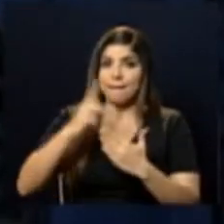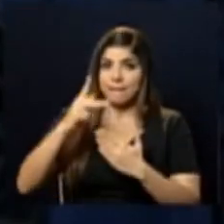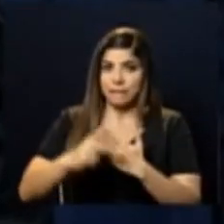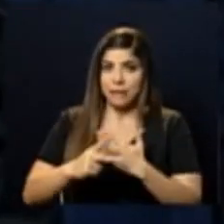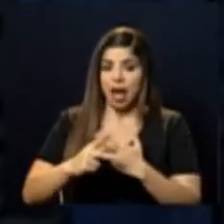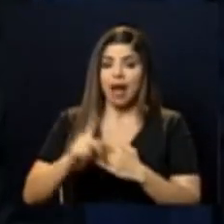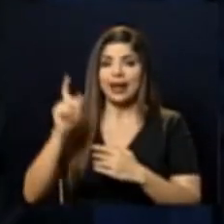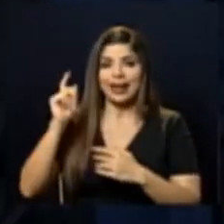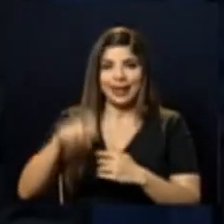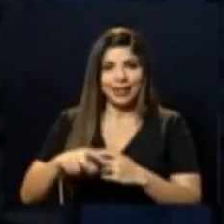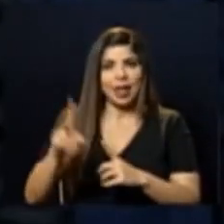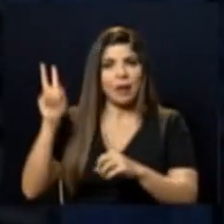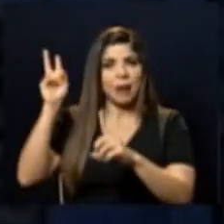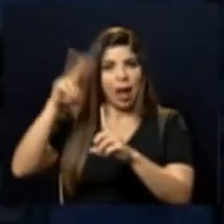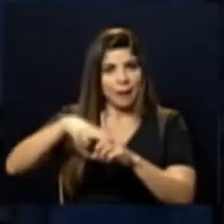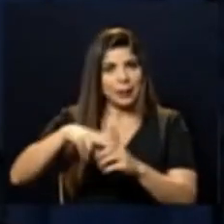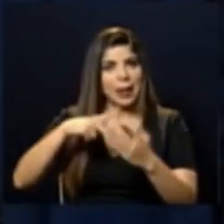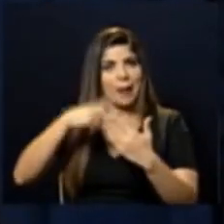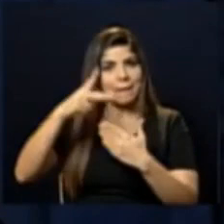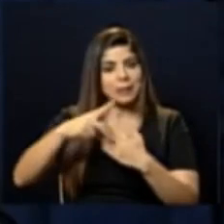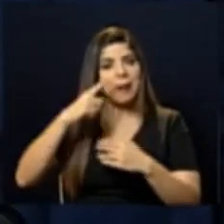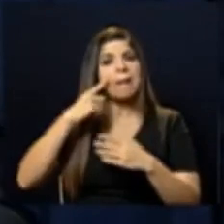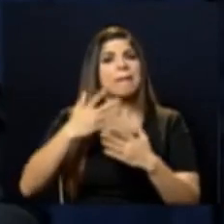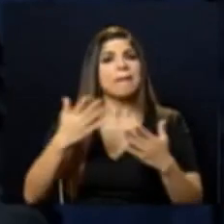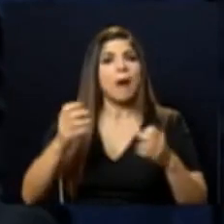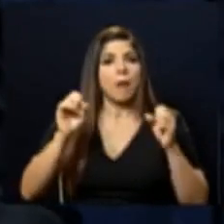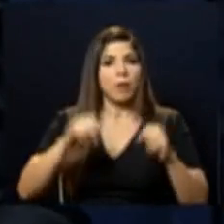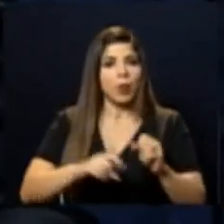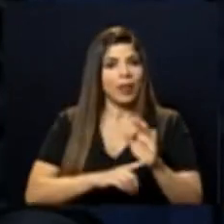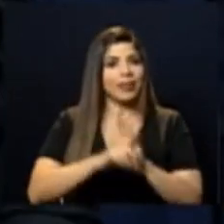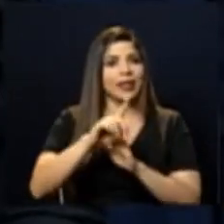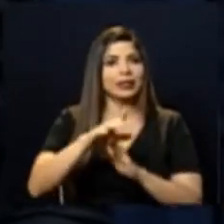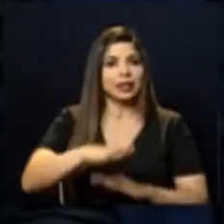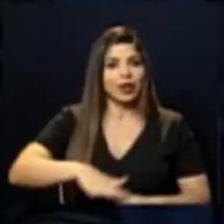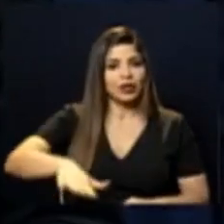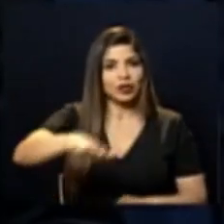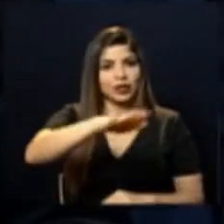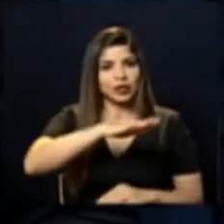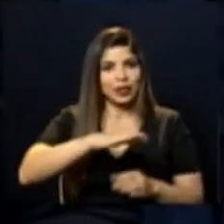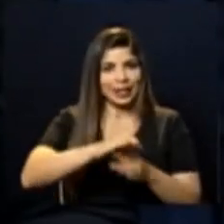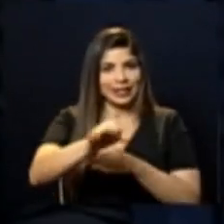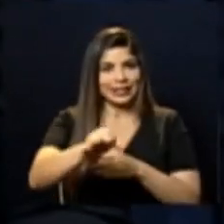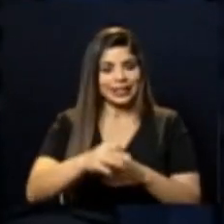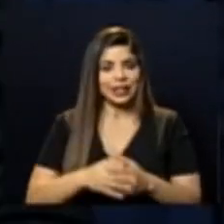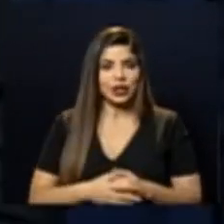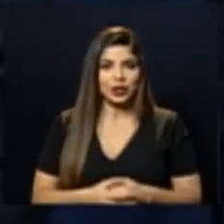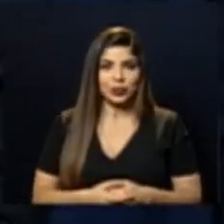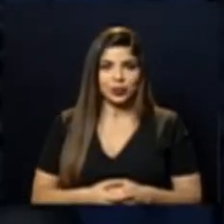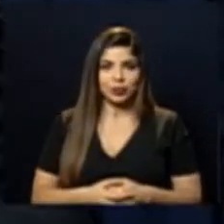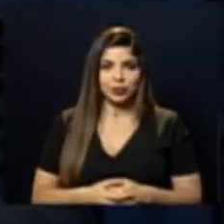se ejecuta integralmente para el desarrollo de este distrito.